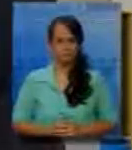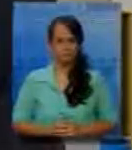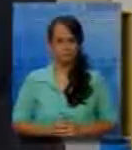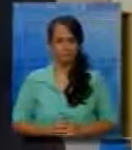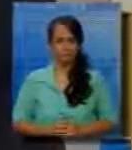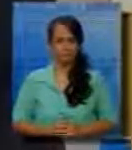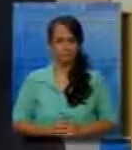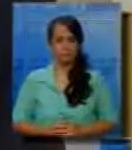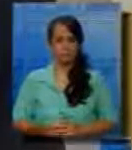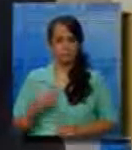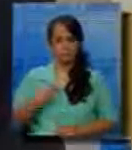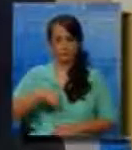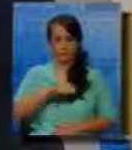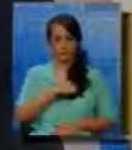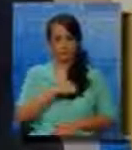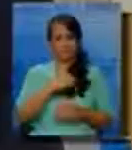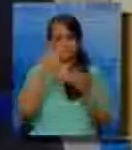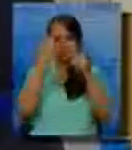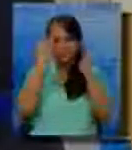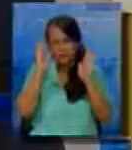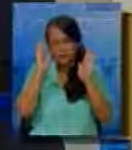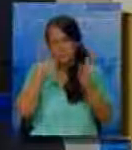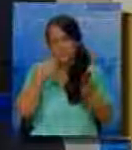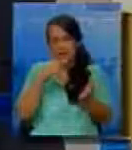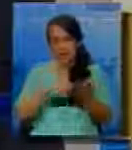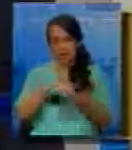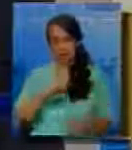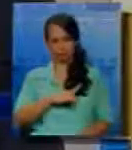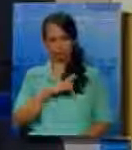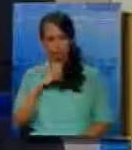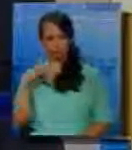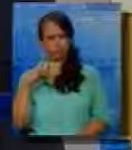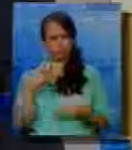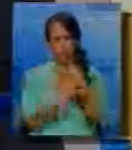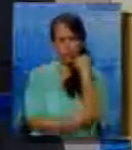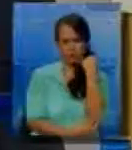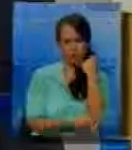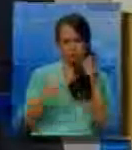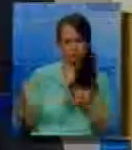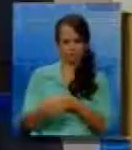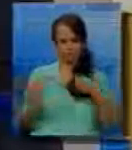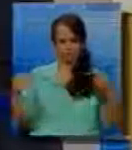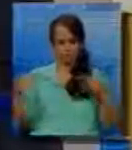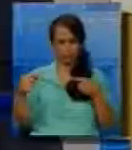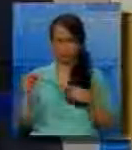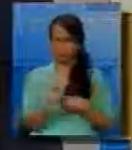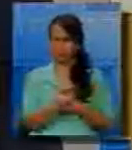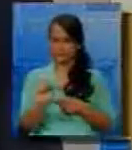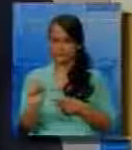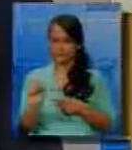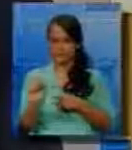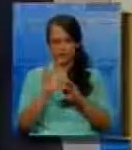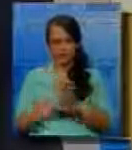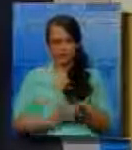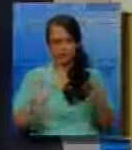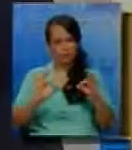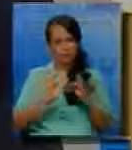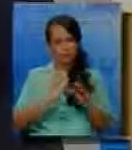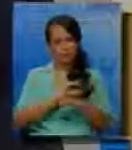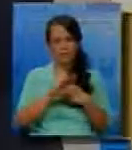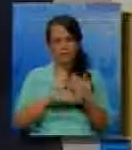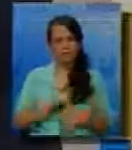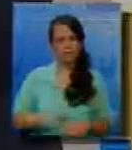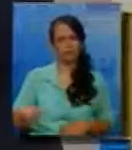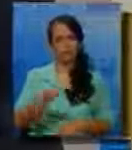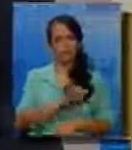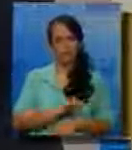No estamos queriendo anteponer ricos contra pobres, estamos queriendo simplemente solidificar nuestros principios, y estos son principios que se basan